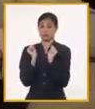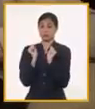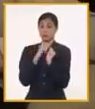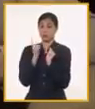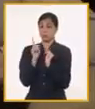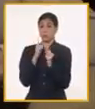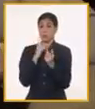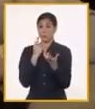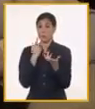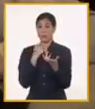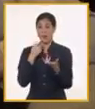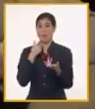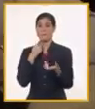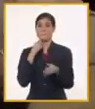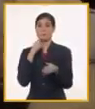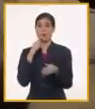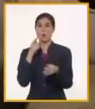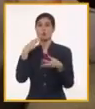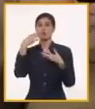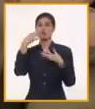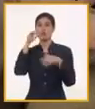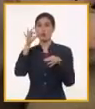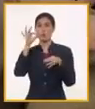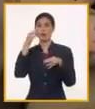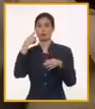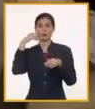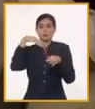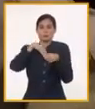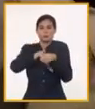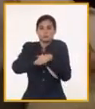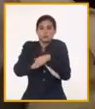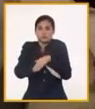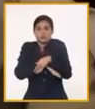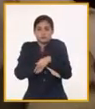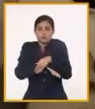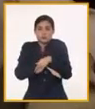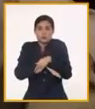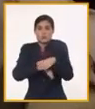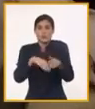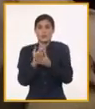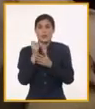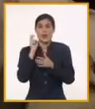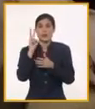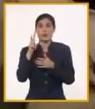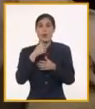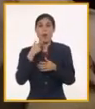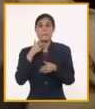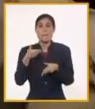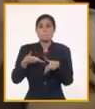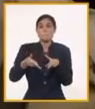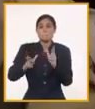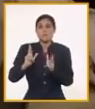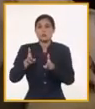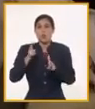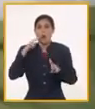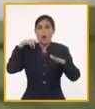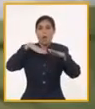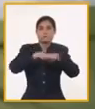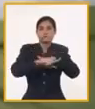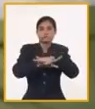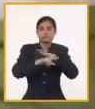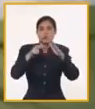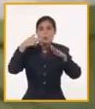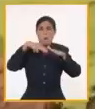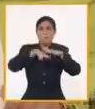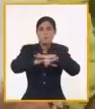lo pasé 4 o 5 días y dormía. Yo dormí en Francia, que dormí 2 días, dormía con la pistola abajo de la almohada, casi que agarrar la pistola y